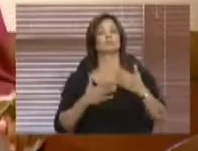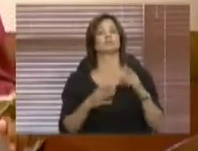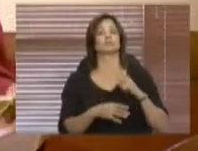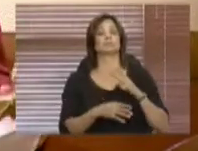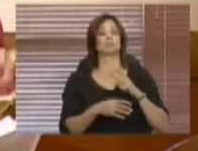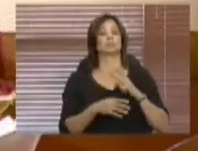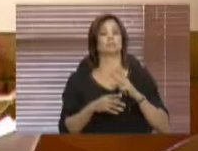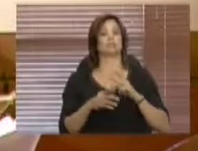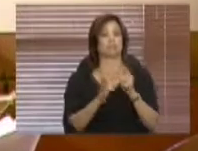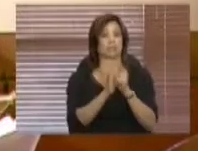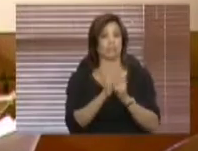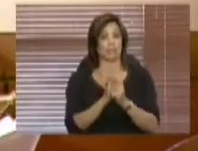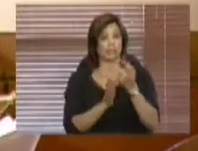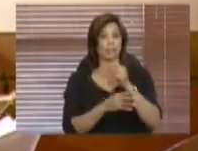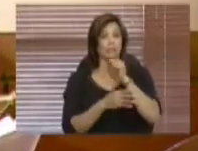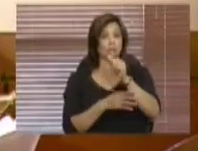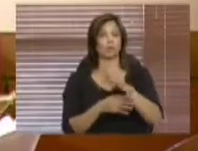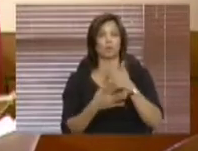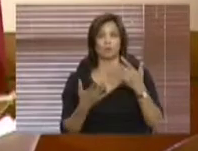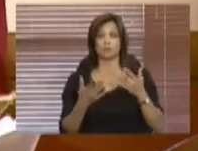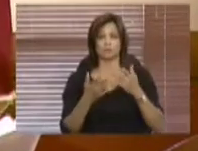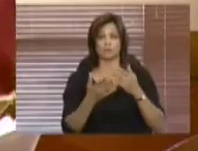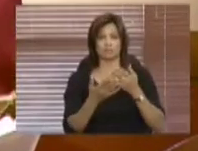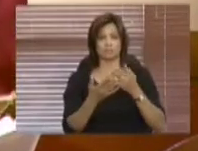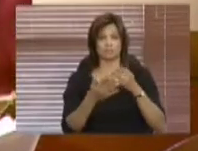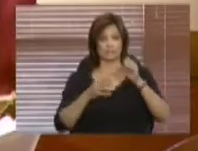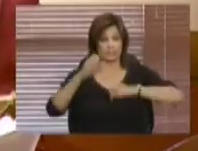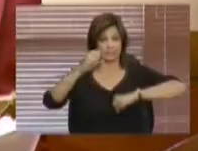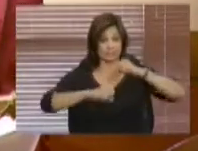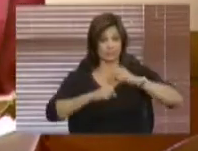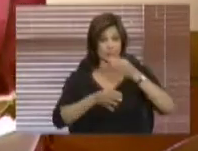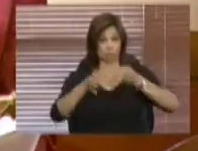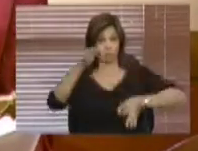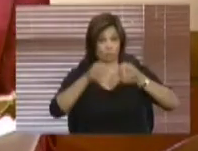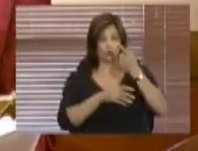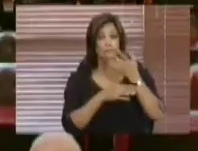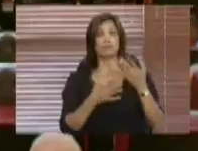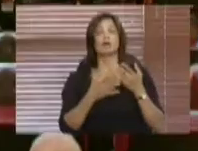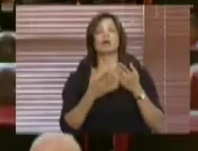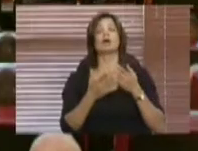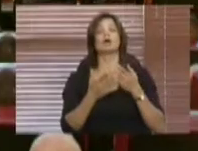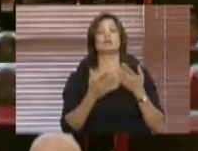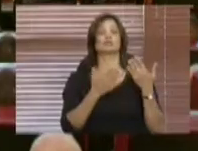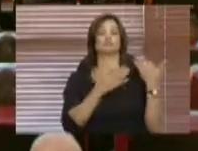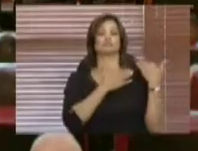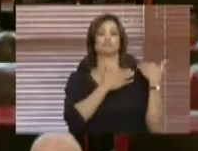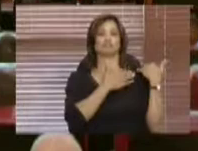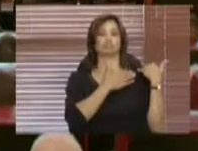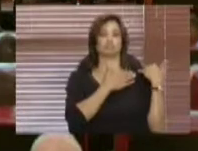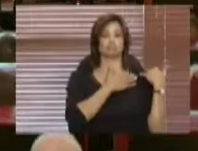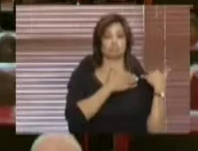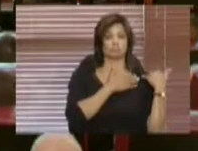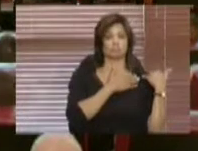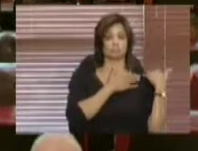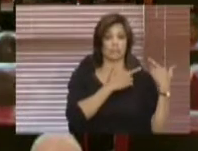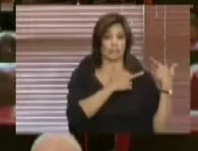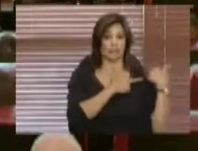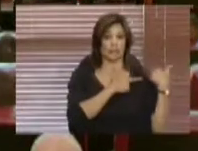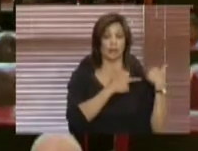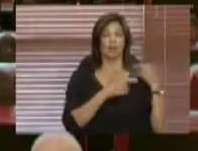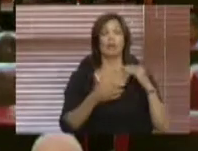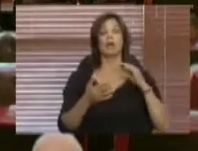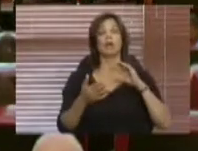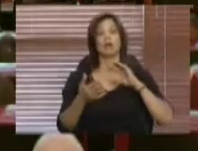legislativas, no eximen a los actores del sistema de una pesada responsabilidad. Un